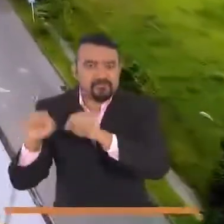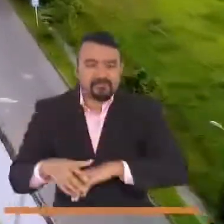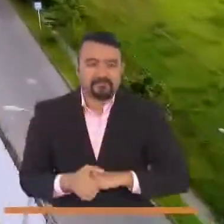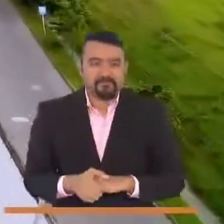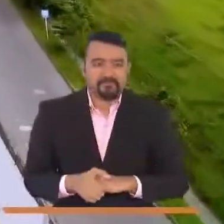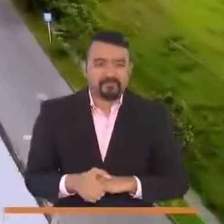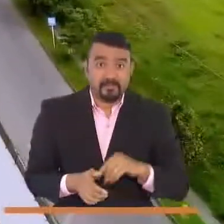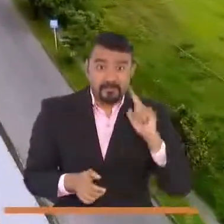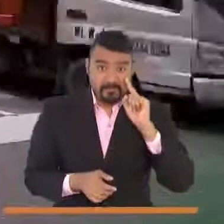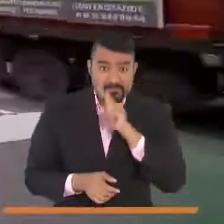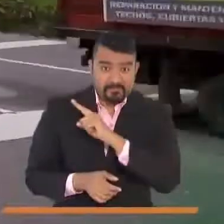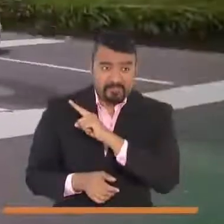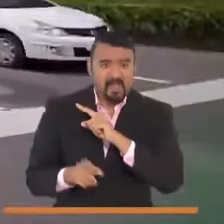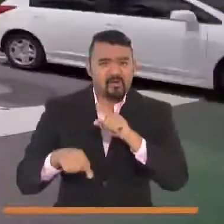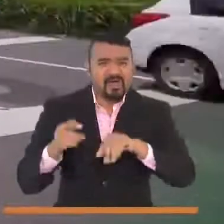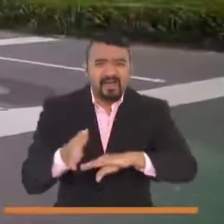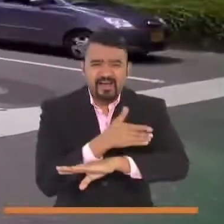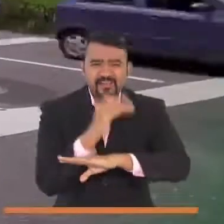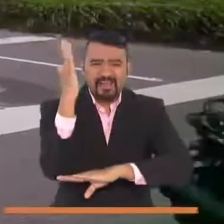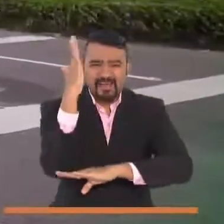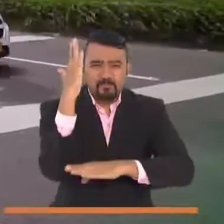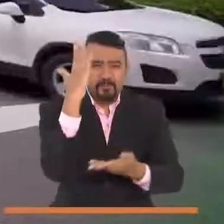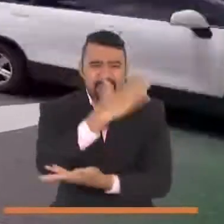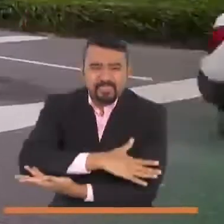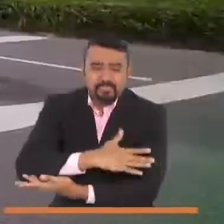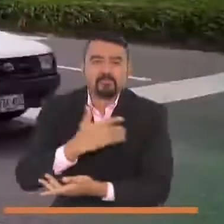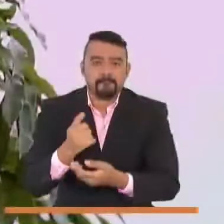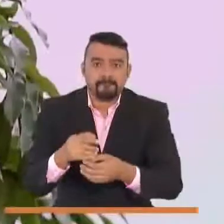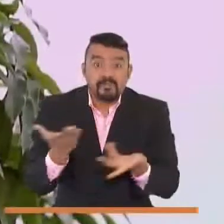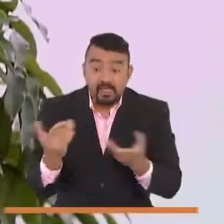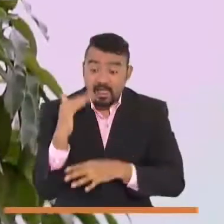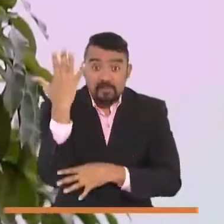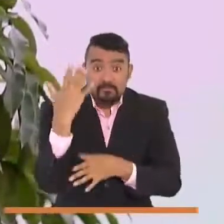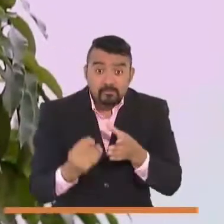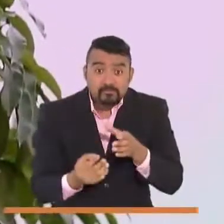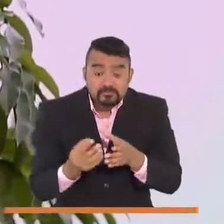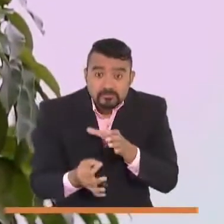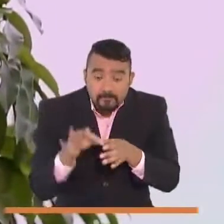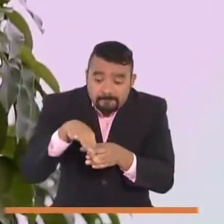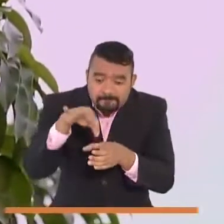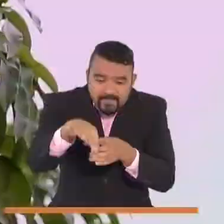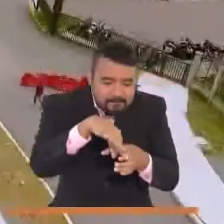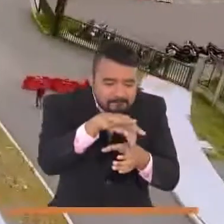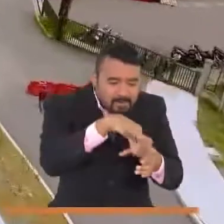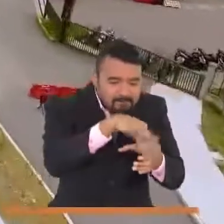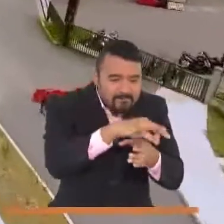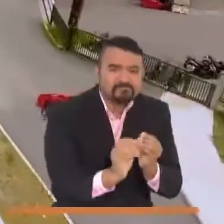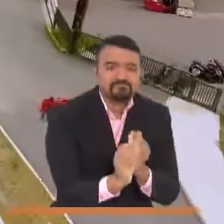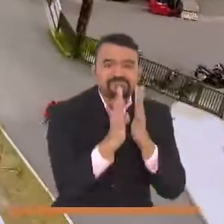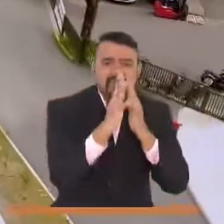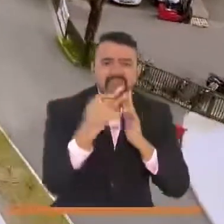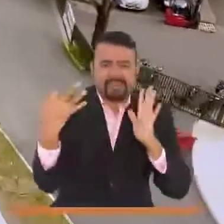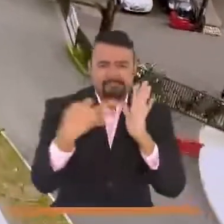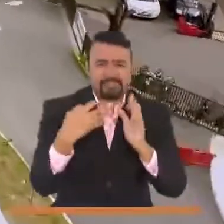se realizó una compensación arbórea significativa con la siembra de más de 2.500 especies en la totalidad del trayecto.